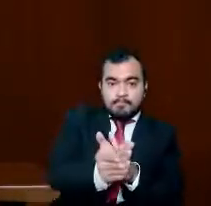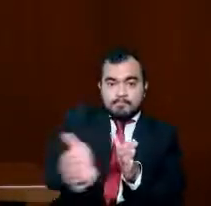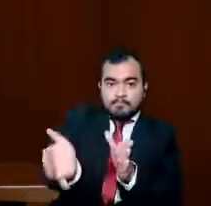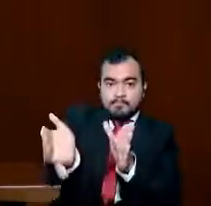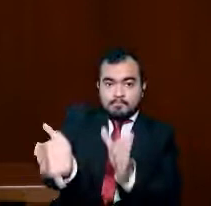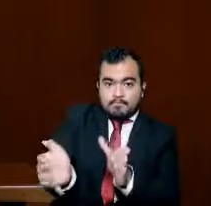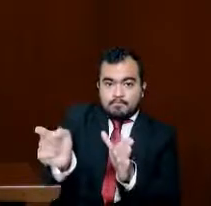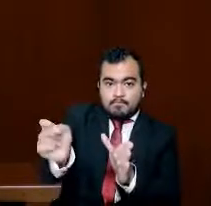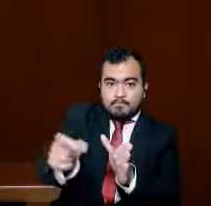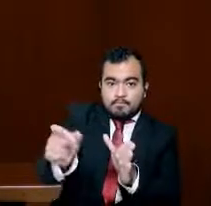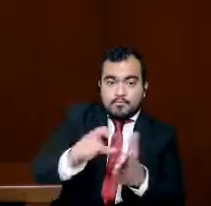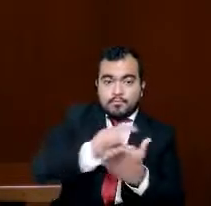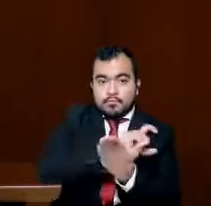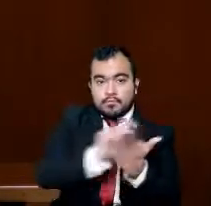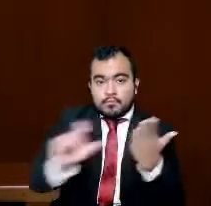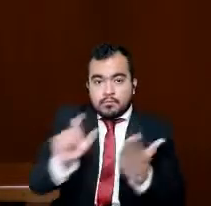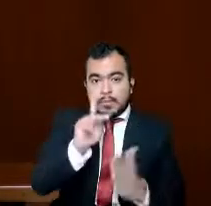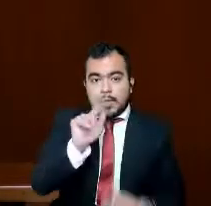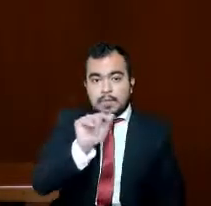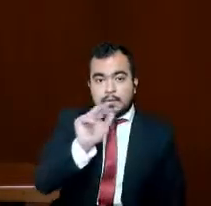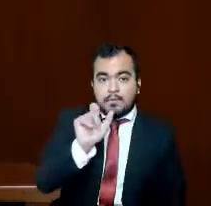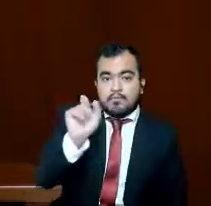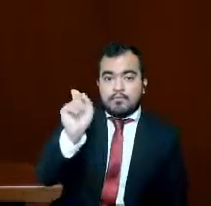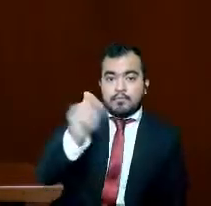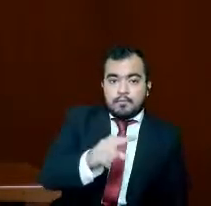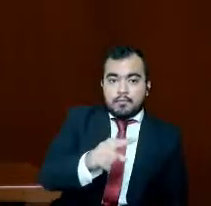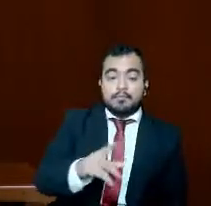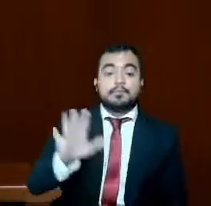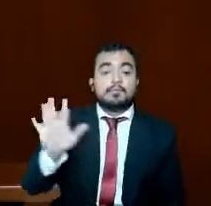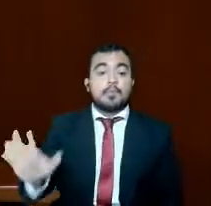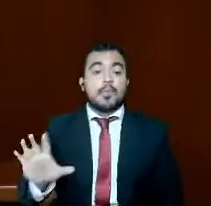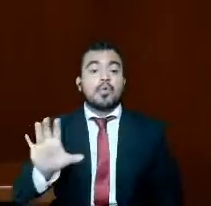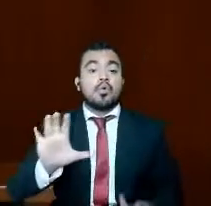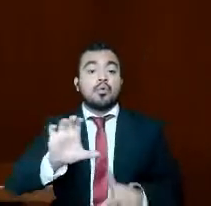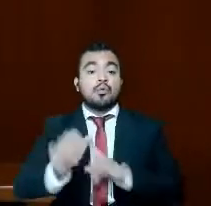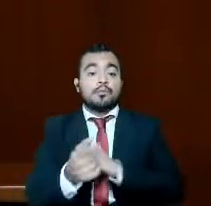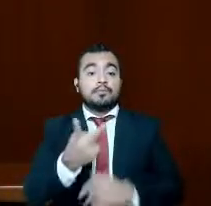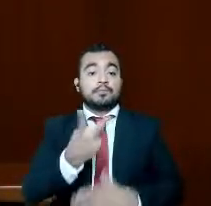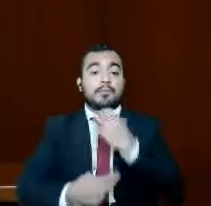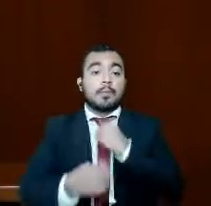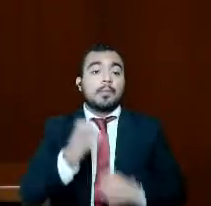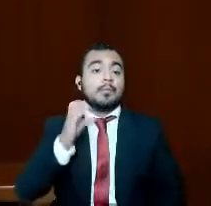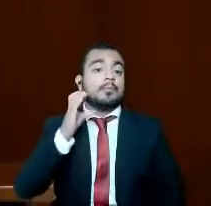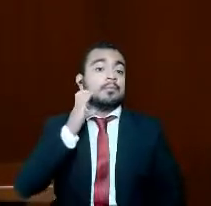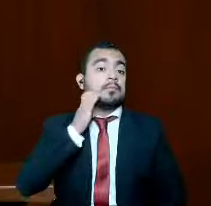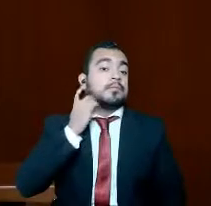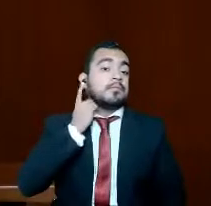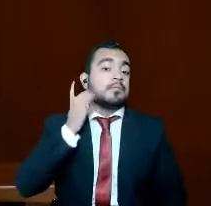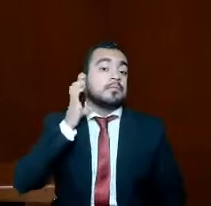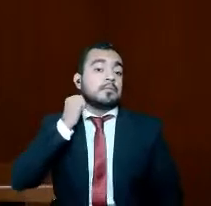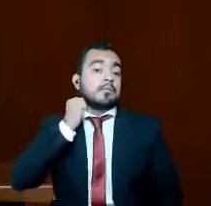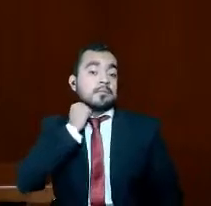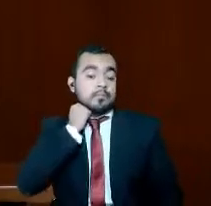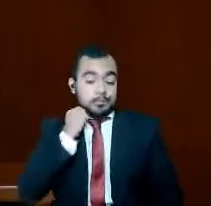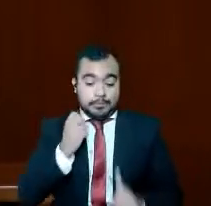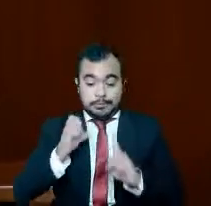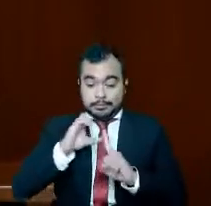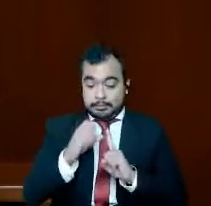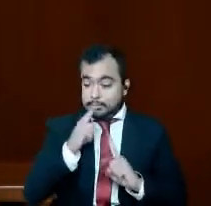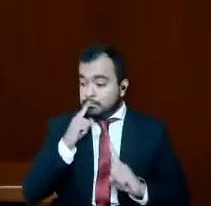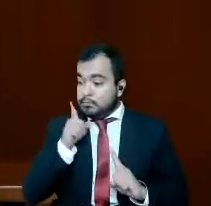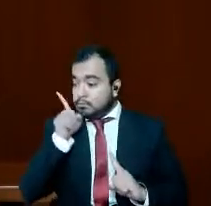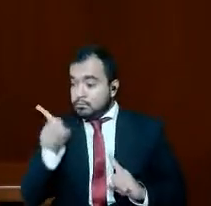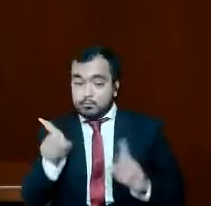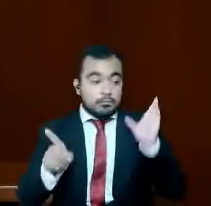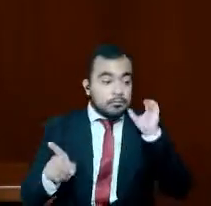párrafo. La comisión bicameral remitirá a cada una de las cámaras del Congreso de la